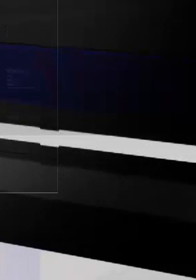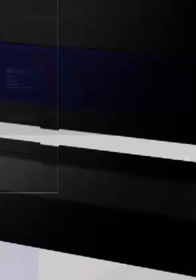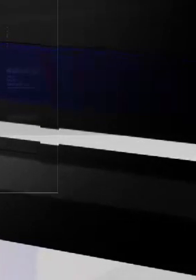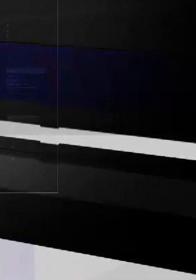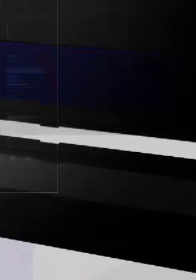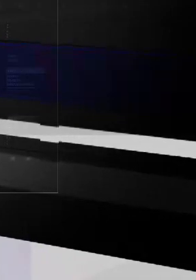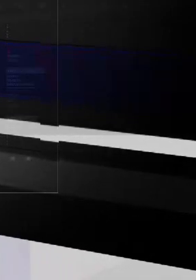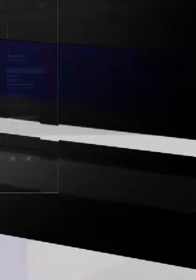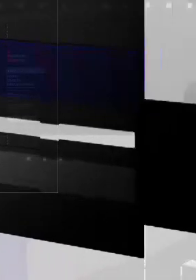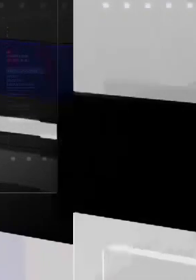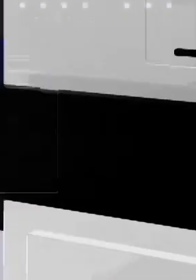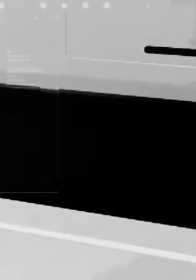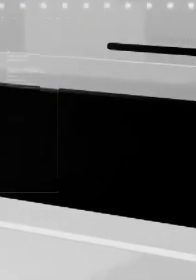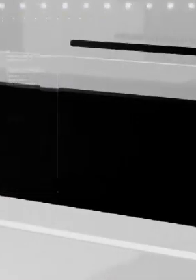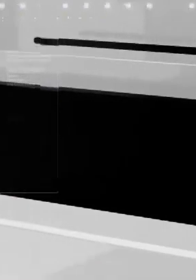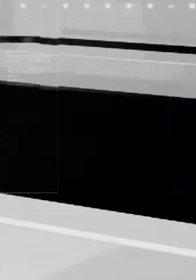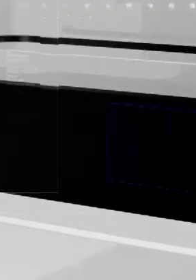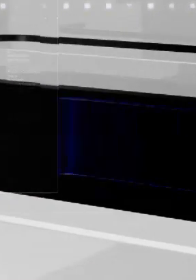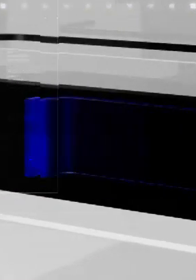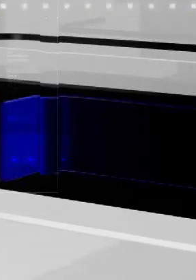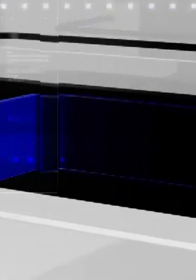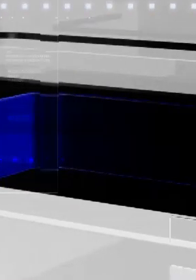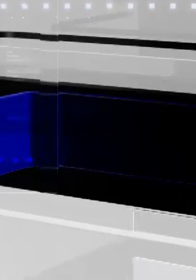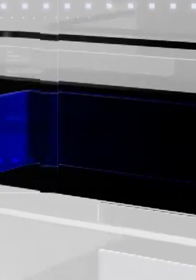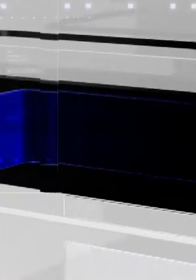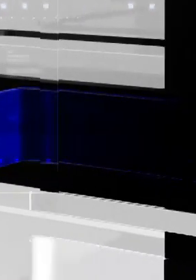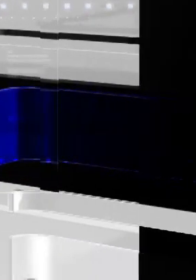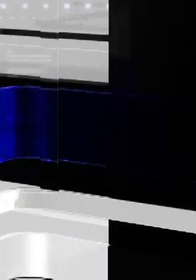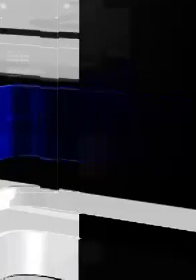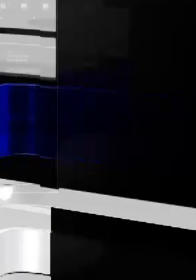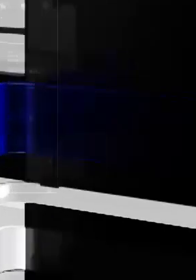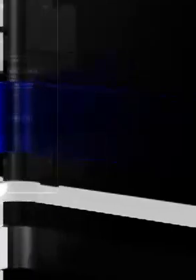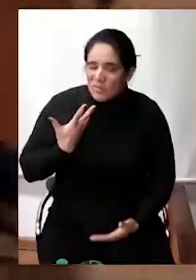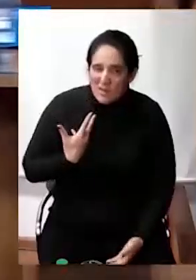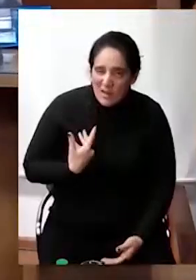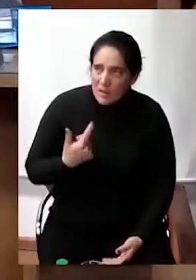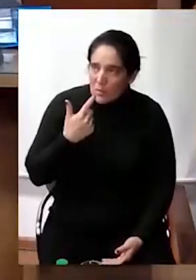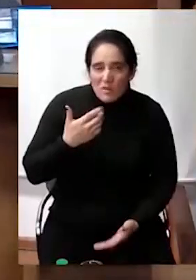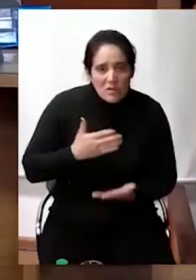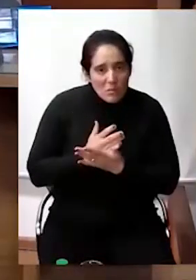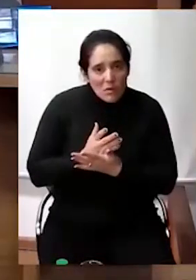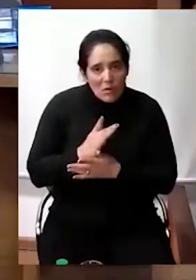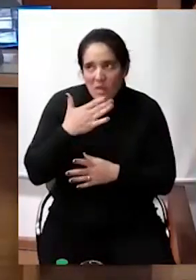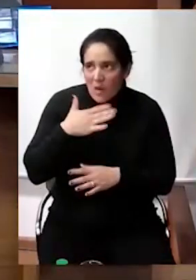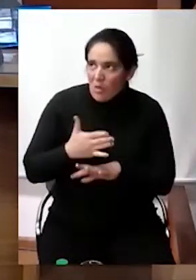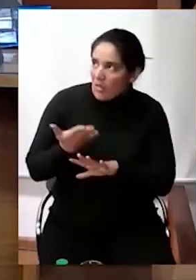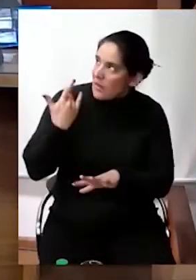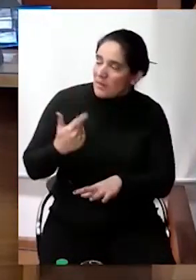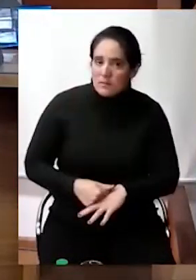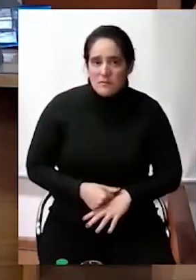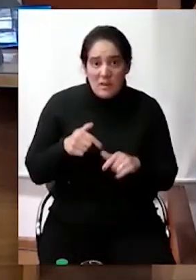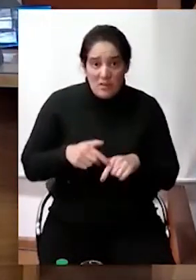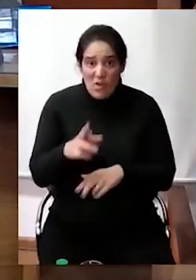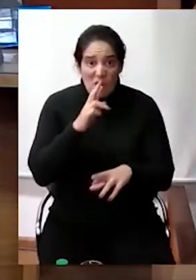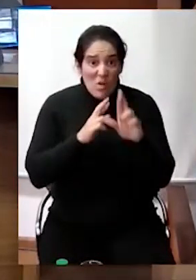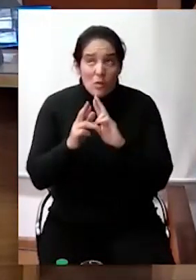agradezco la presencia Eh me queda un poco eh la tristeza de que siempre corremos de atrás no porque estamos respondiendo